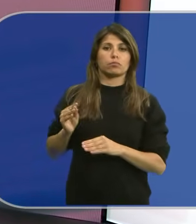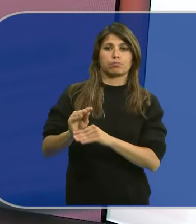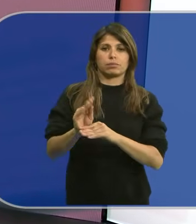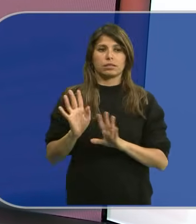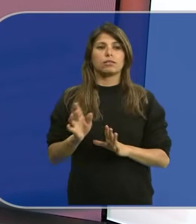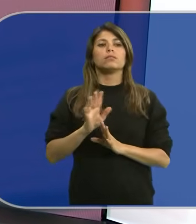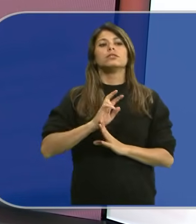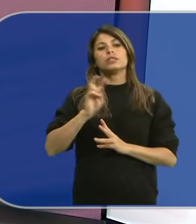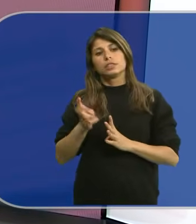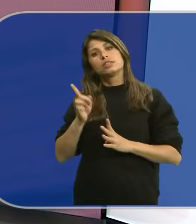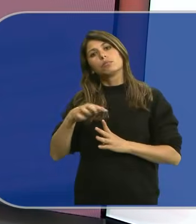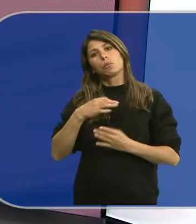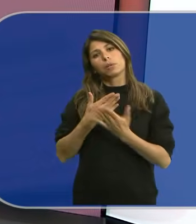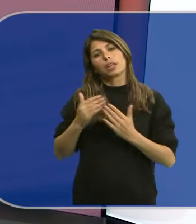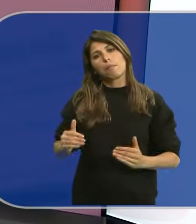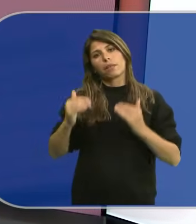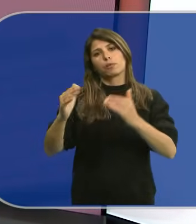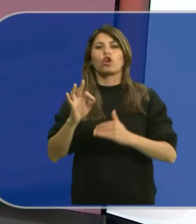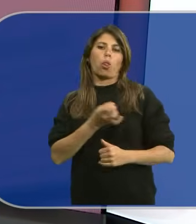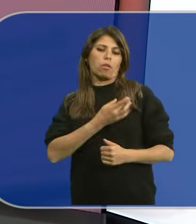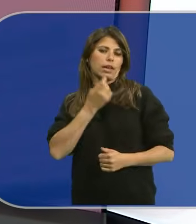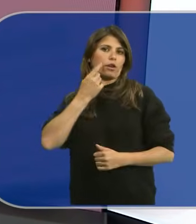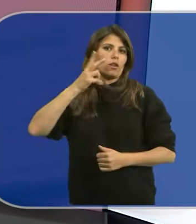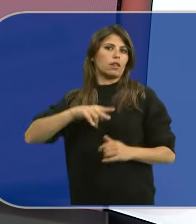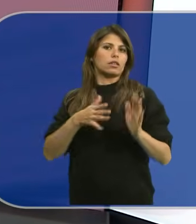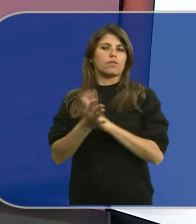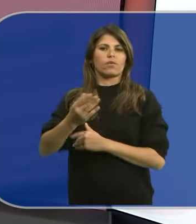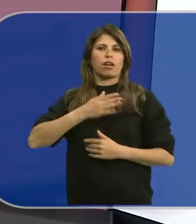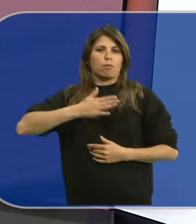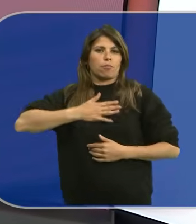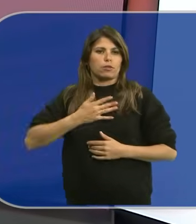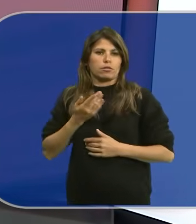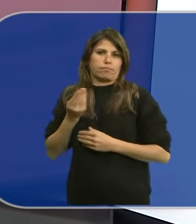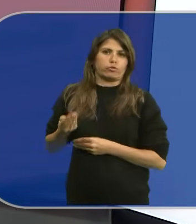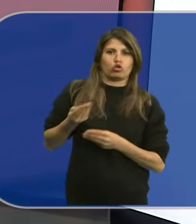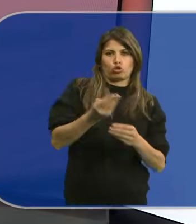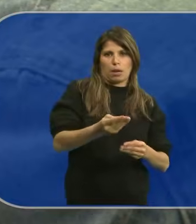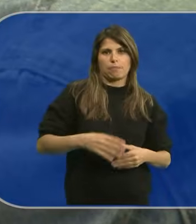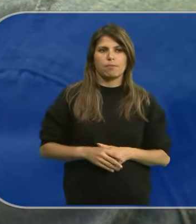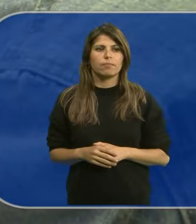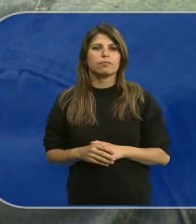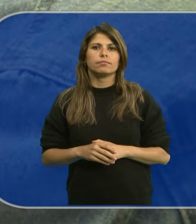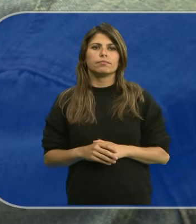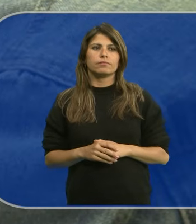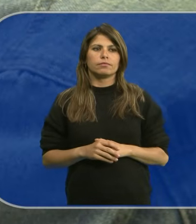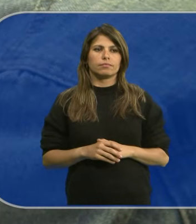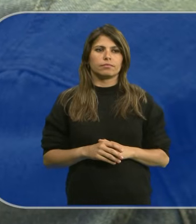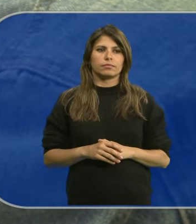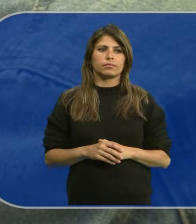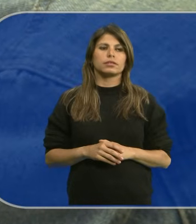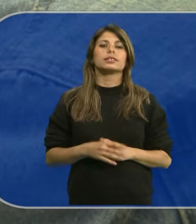puede solicitar un aplazamiento o reconocer la deuda y entregar bienes del patrimonio histórico español.